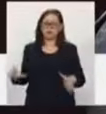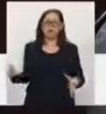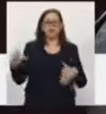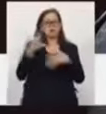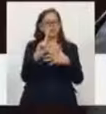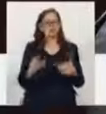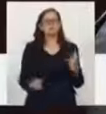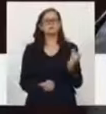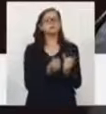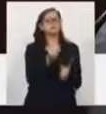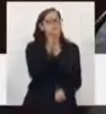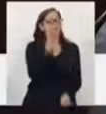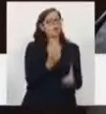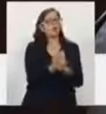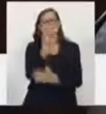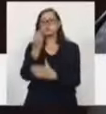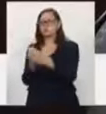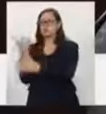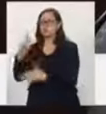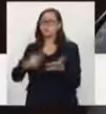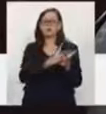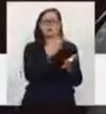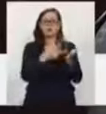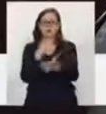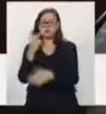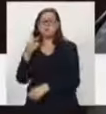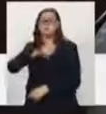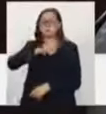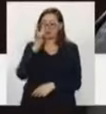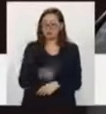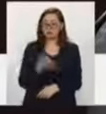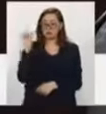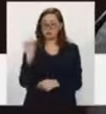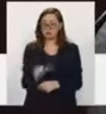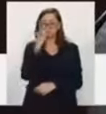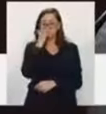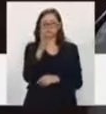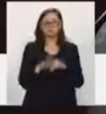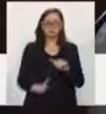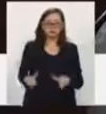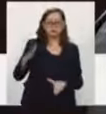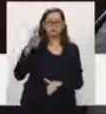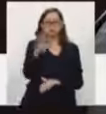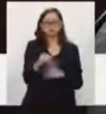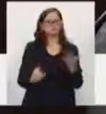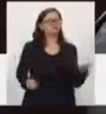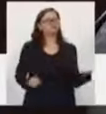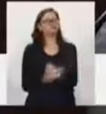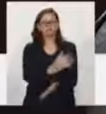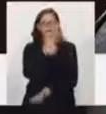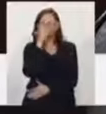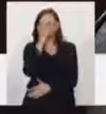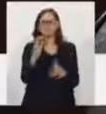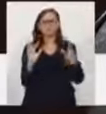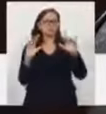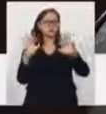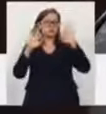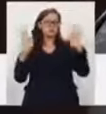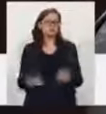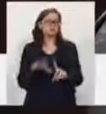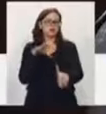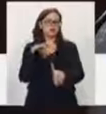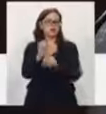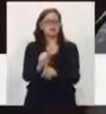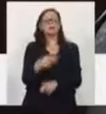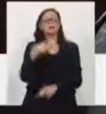Latina. Si bien hoy damos un paso firme, un paso decisivo hacia la paridad, no perdamos